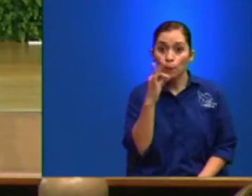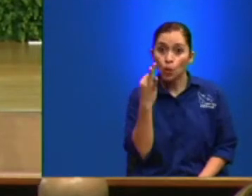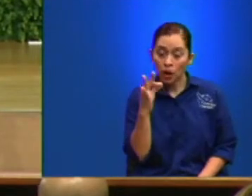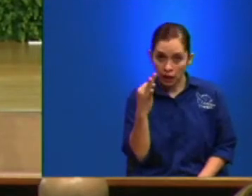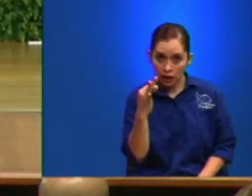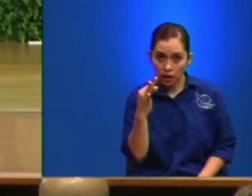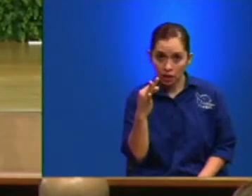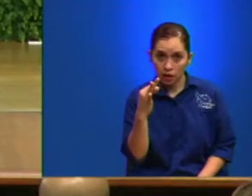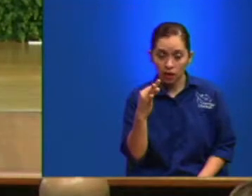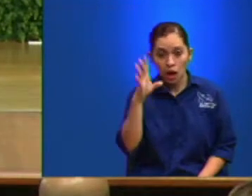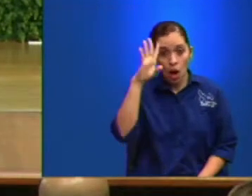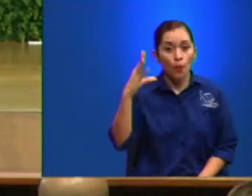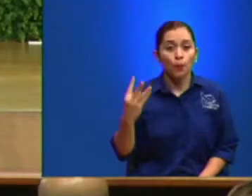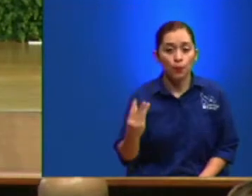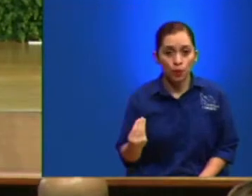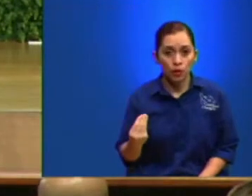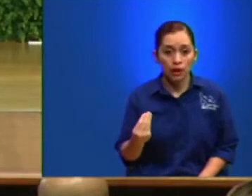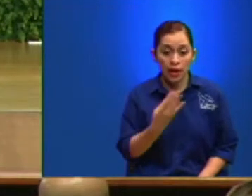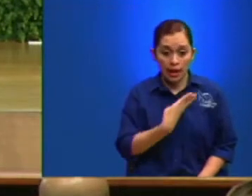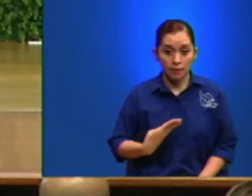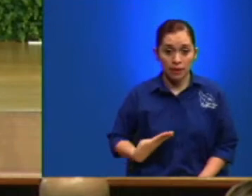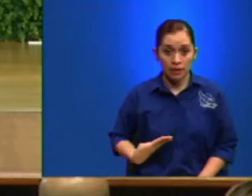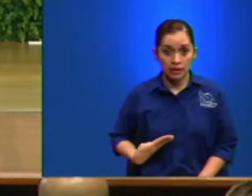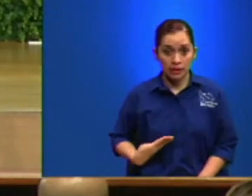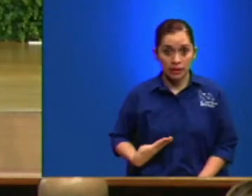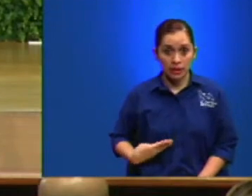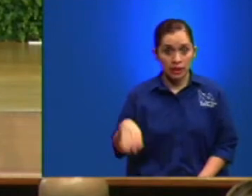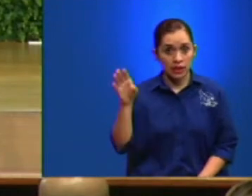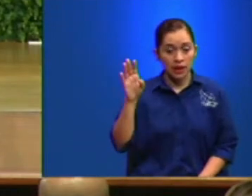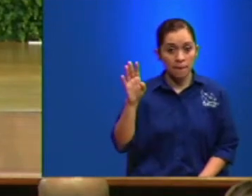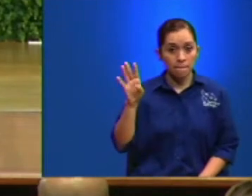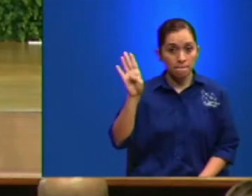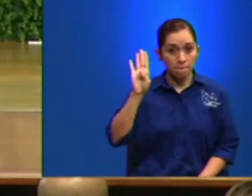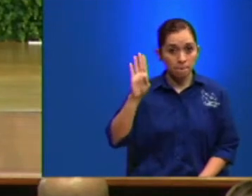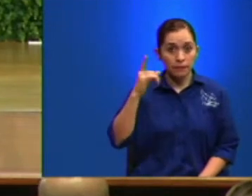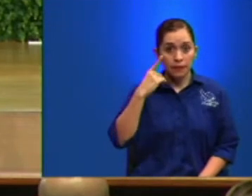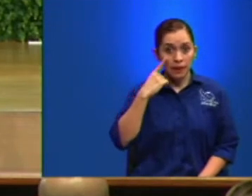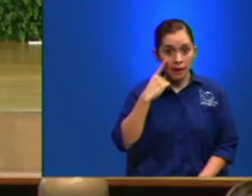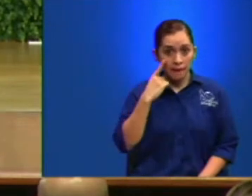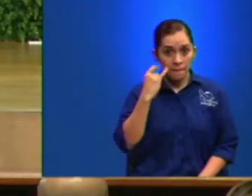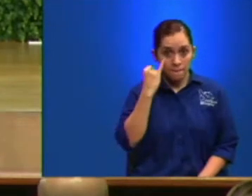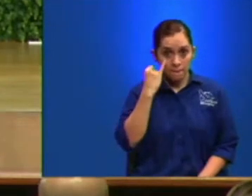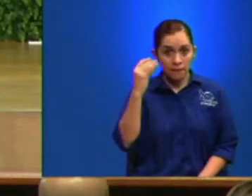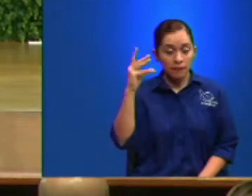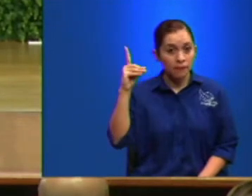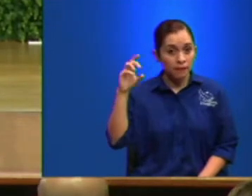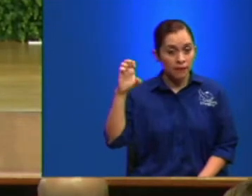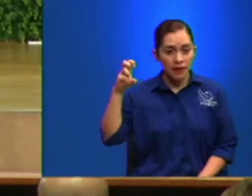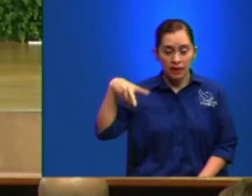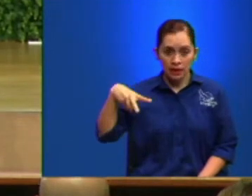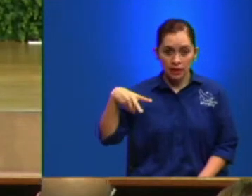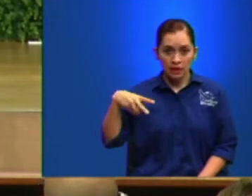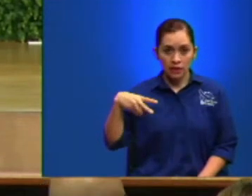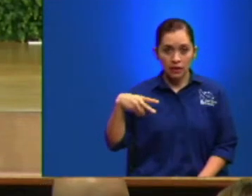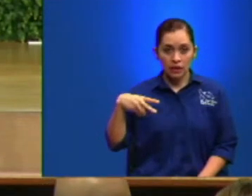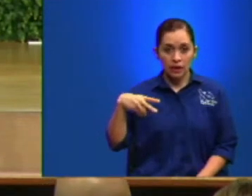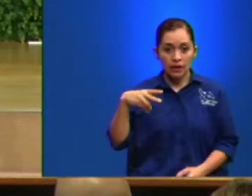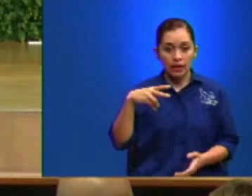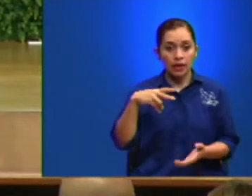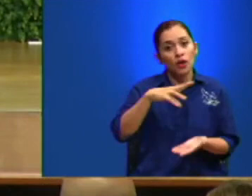intervención que iban a hacer cosas que se sospechan desde antes de las elecciones y que tienen que ver mucho en el